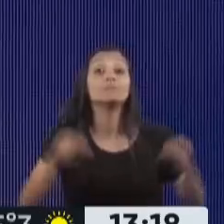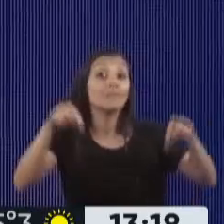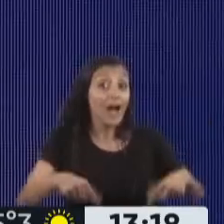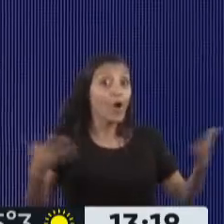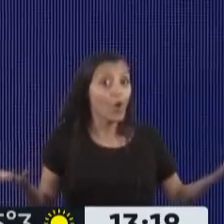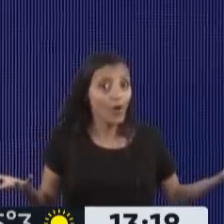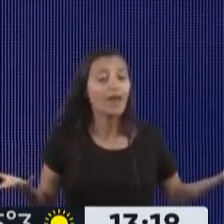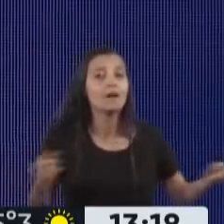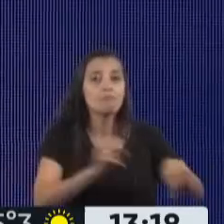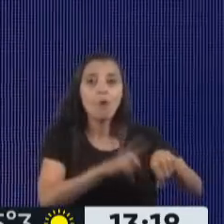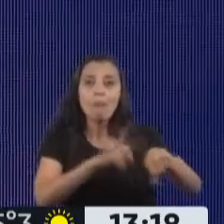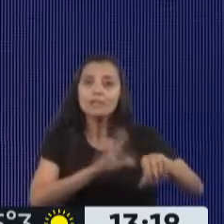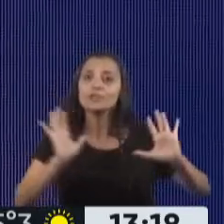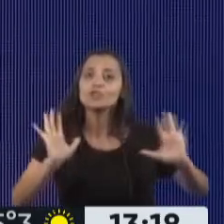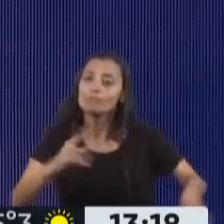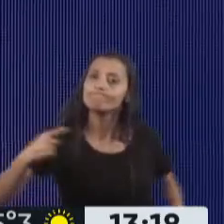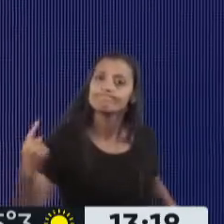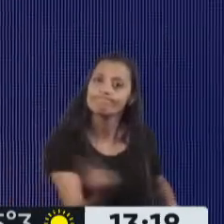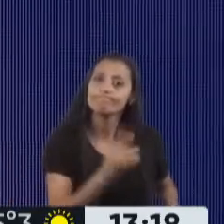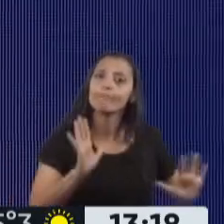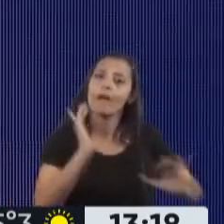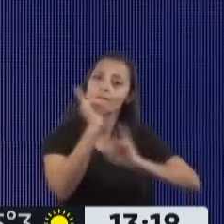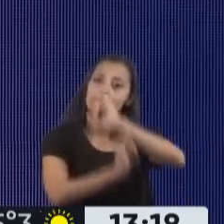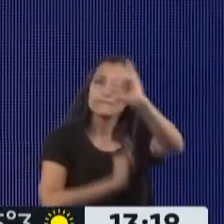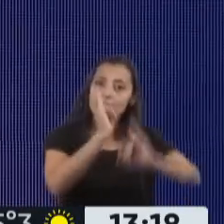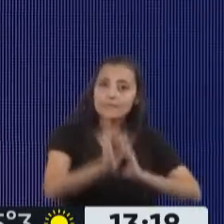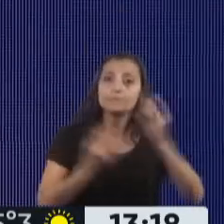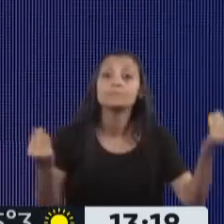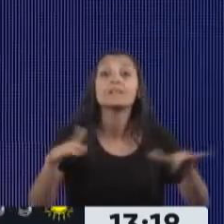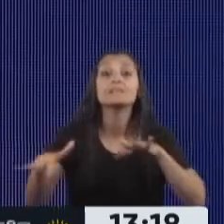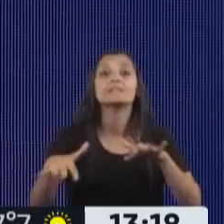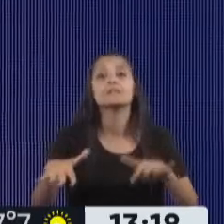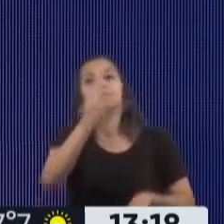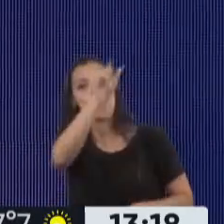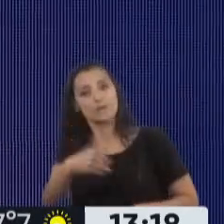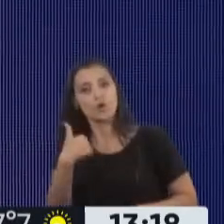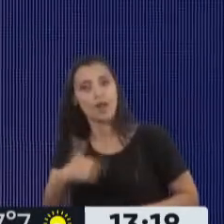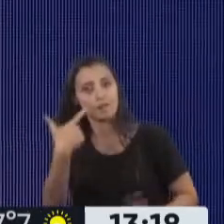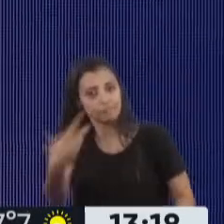Y ahora es cuando voy a empezar a venderles el caso argentino,